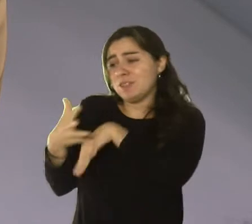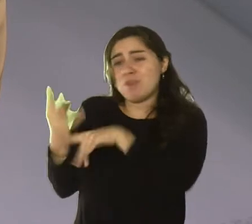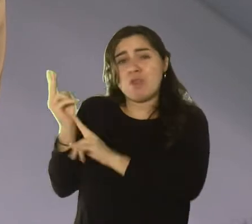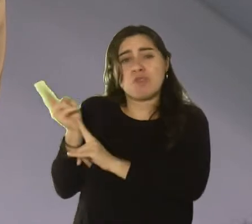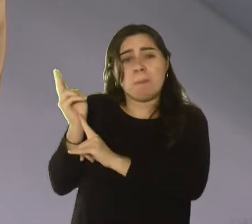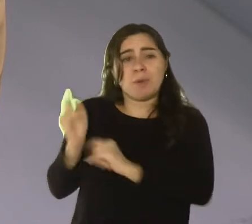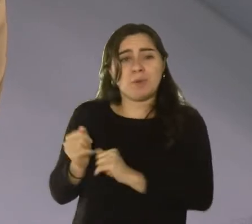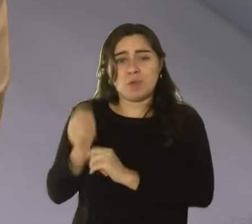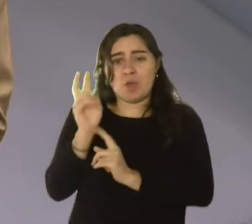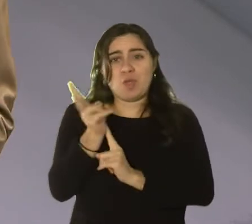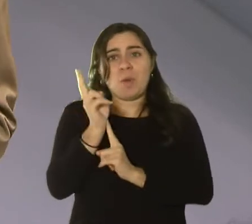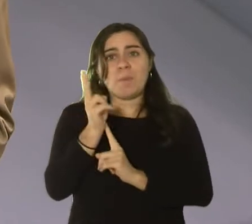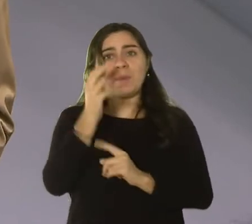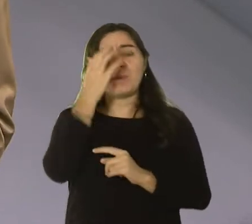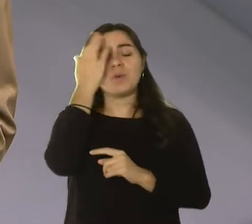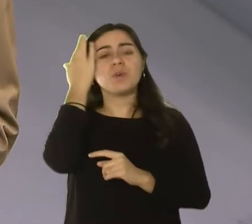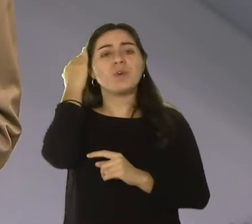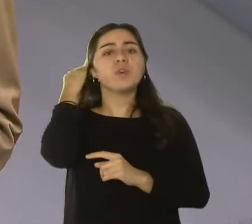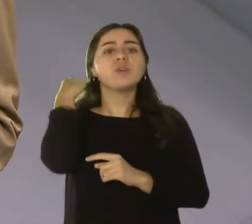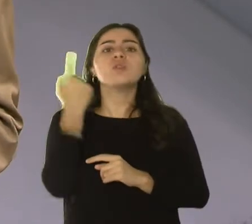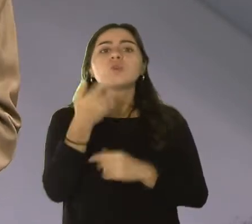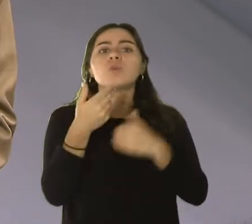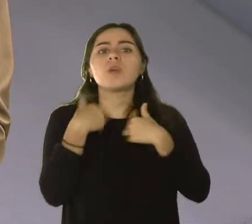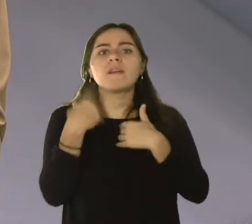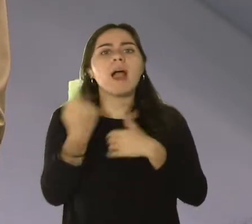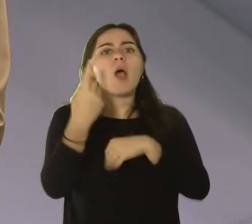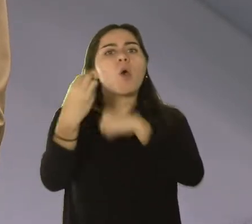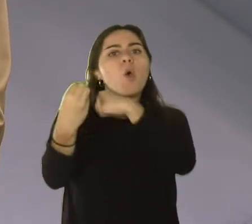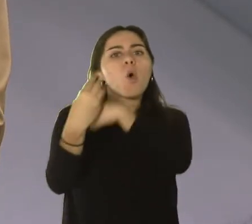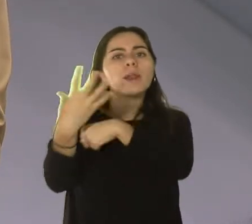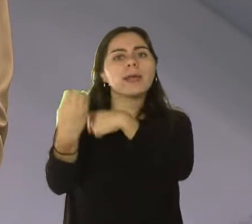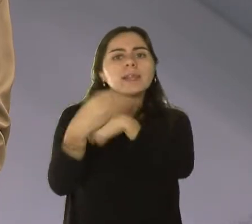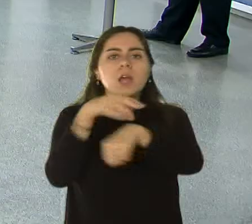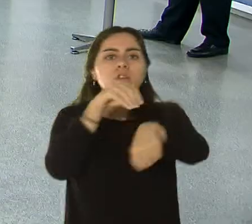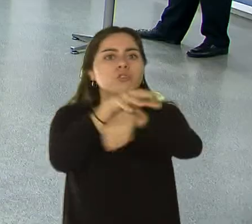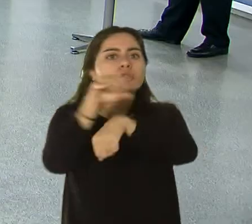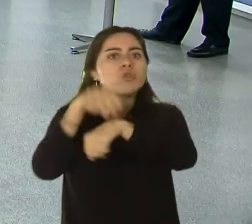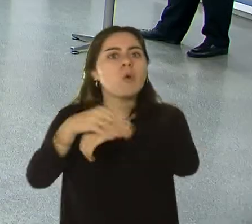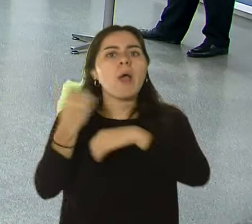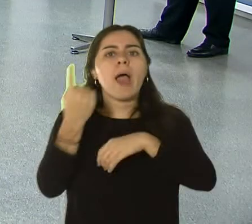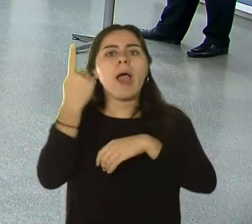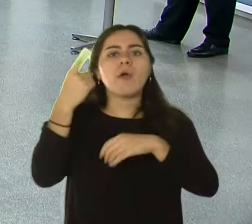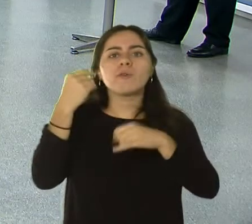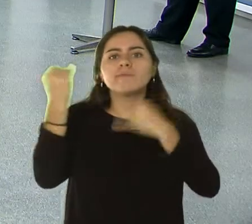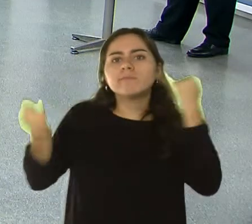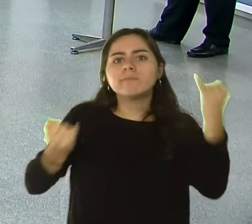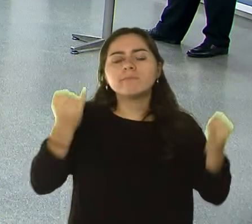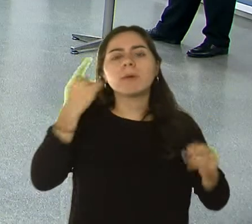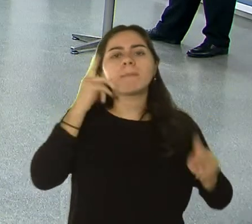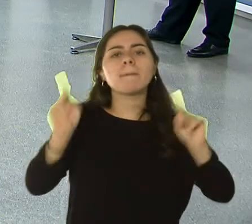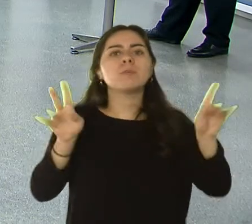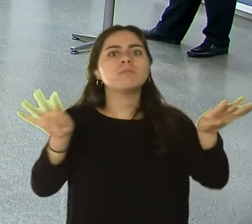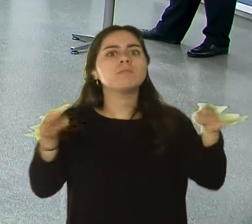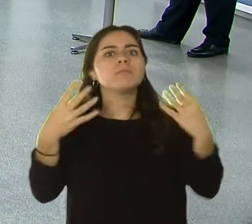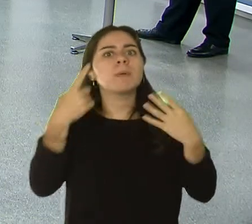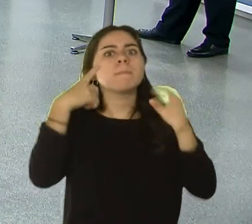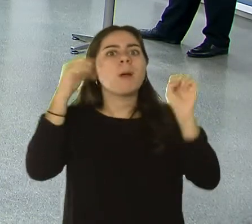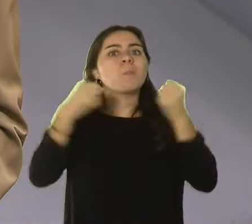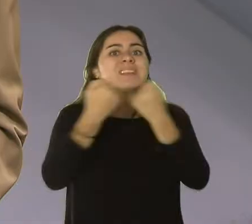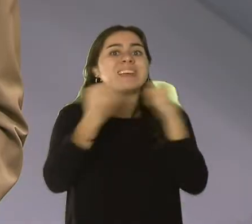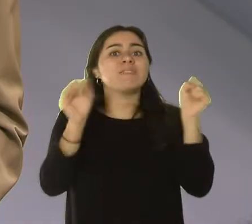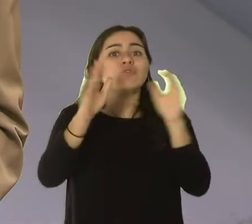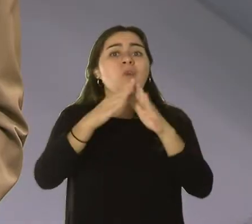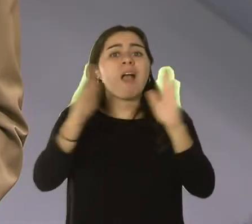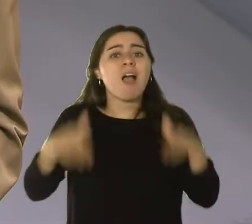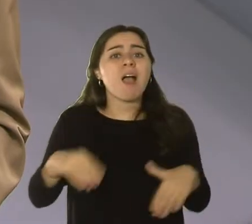licenciado. ¿Alguna otra orientación que nos pueda brindar al público que nos están viendo sobre cómo pueden salvar su